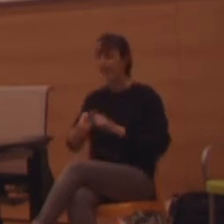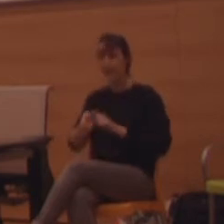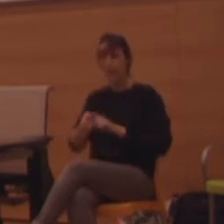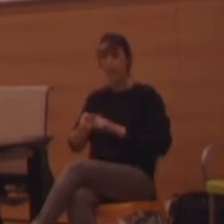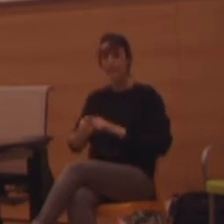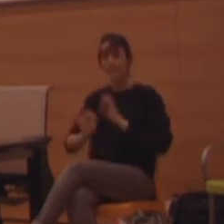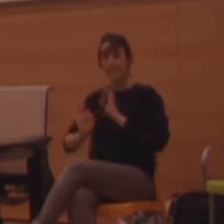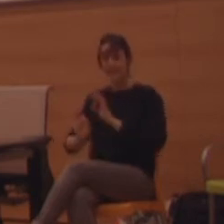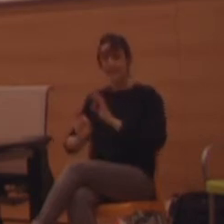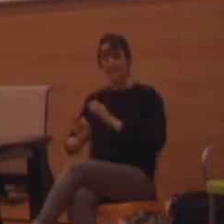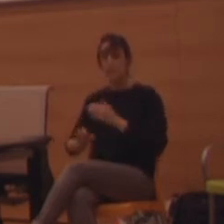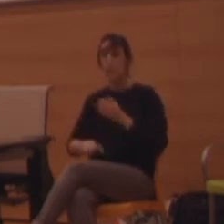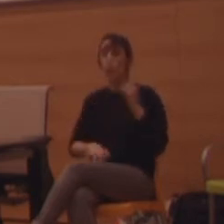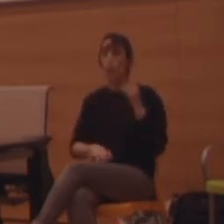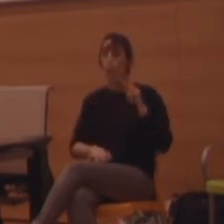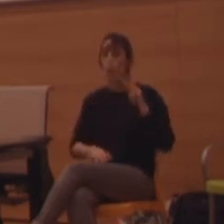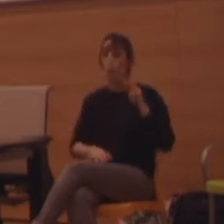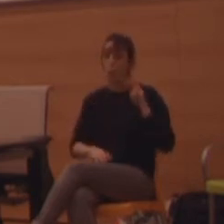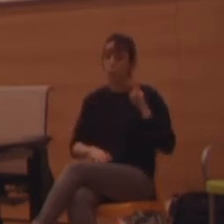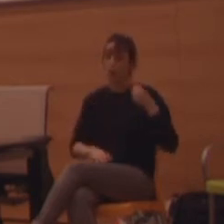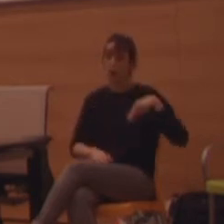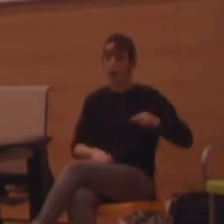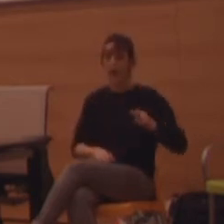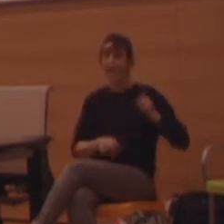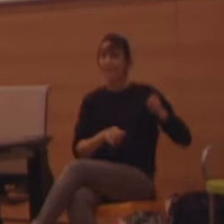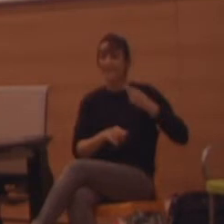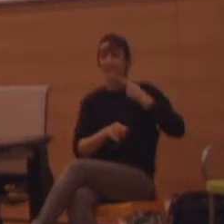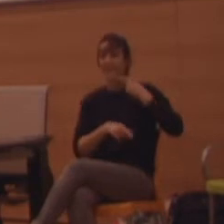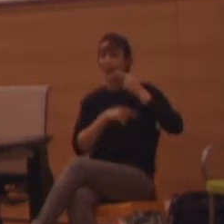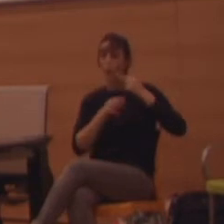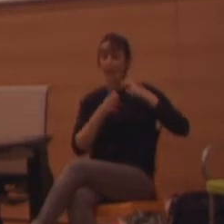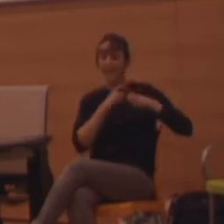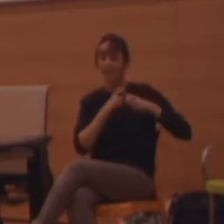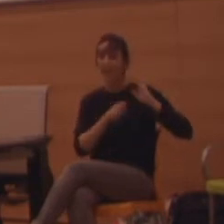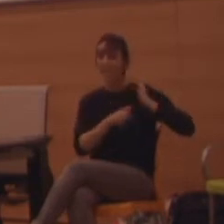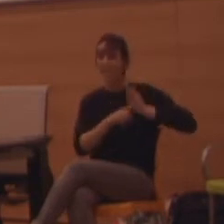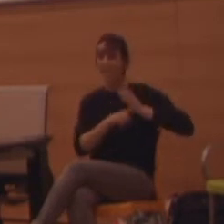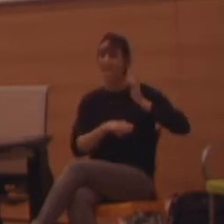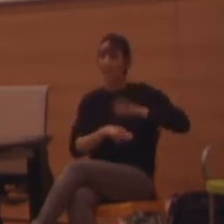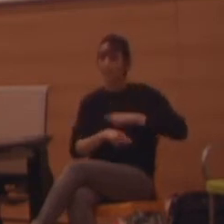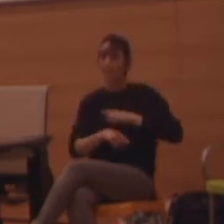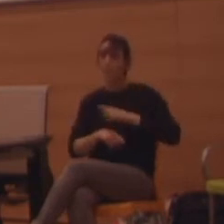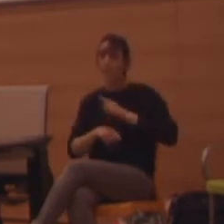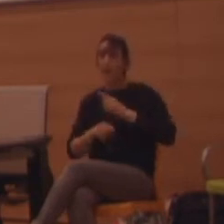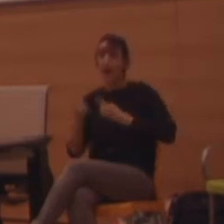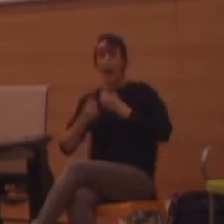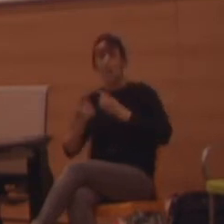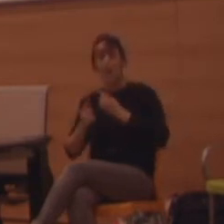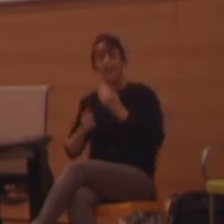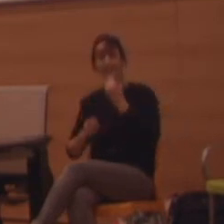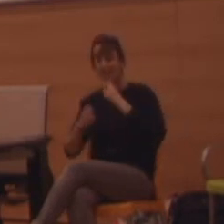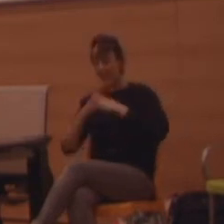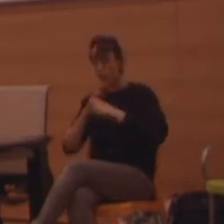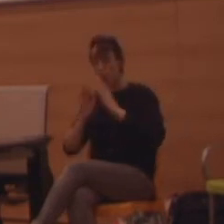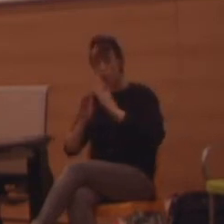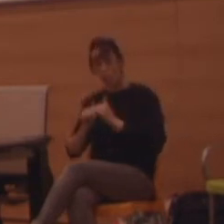era la neuropatía, los que nos contaba Juan, aunque no tenga lesiones, esto nos va a producir una lisis ósea y muchas veces, aunque no tengamos ningún tipo de